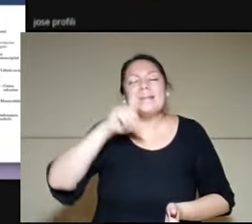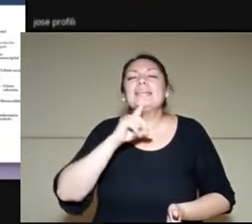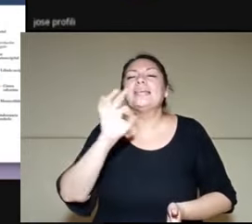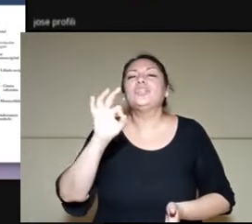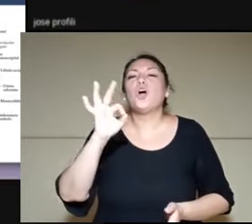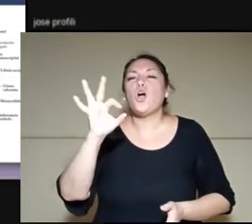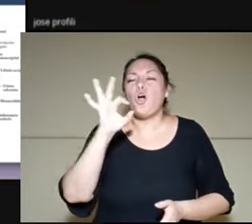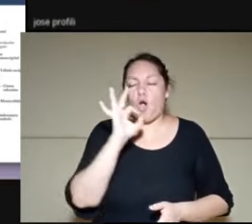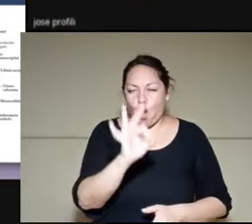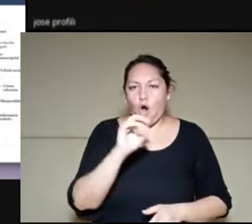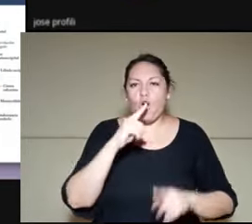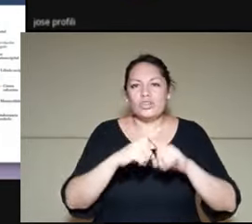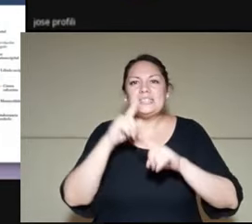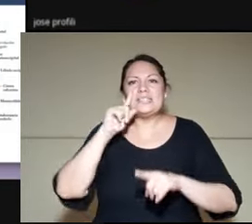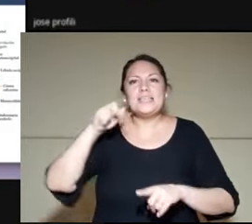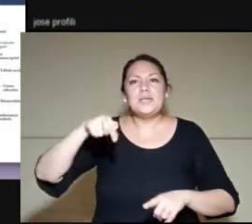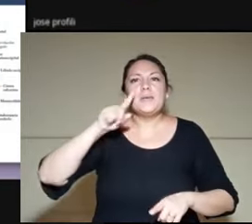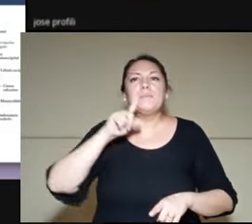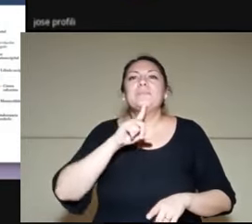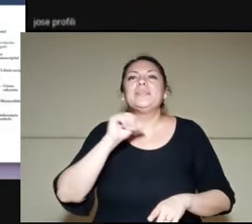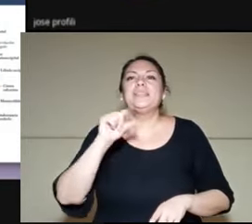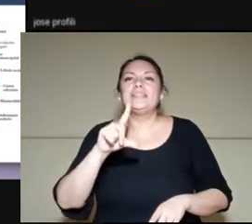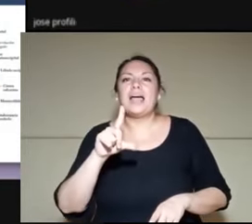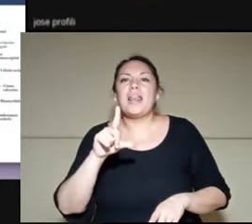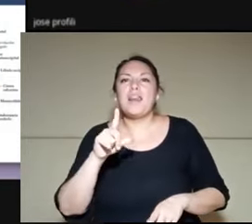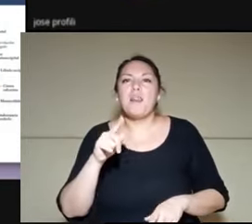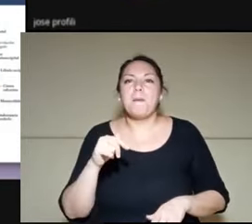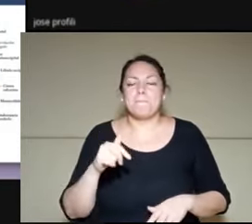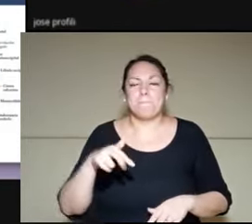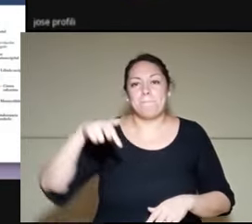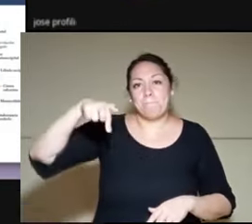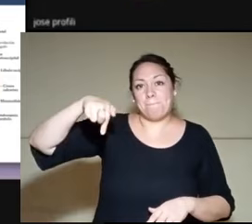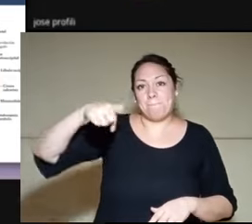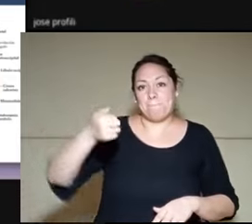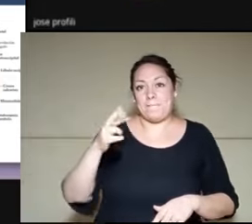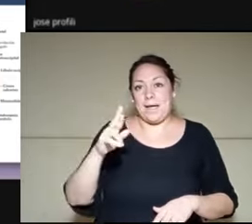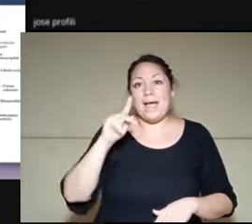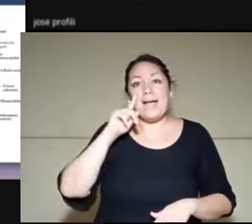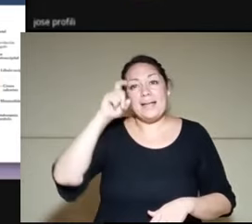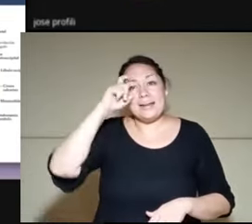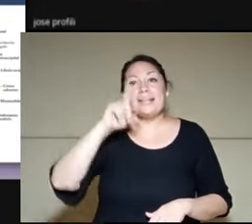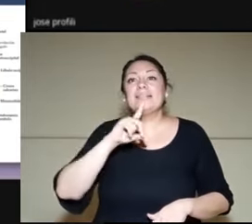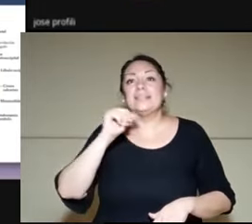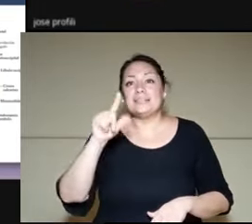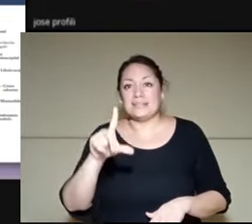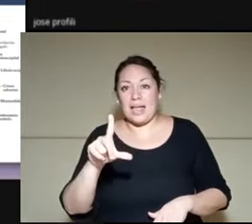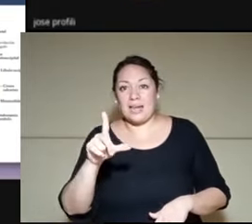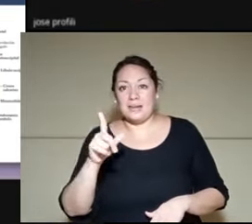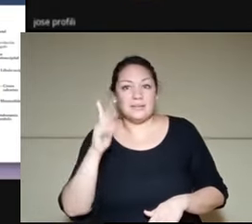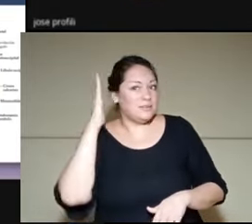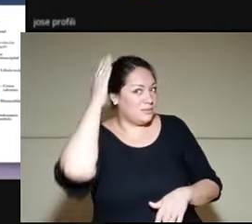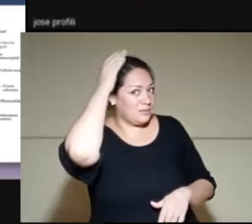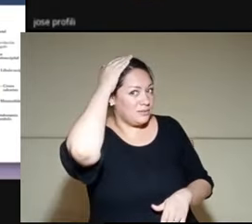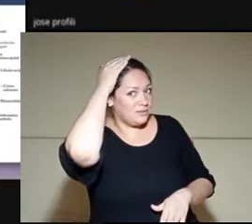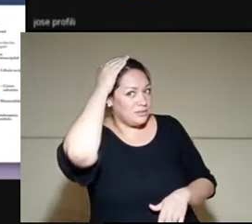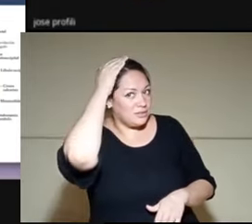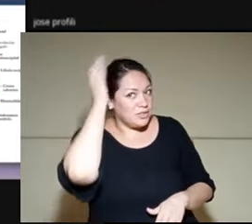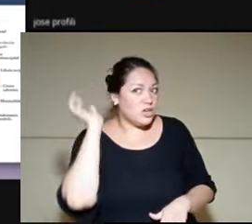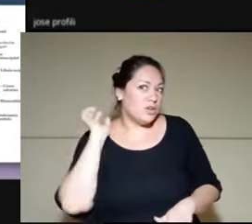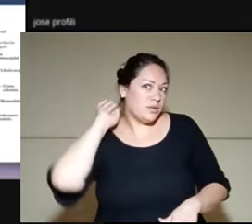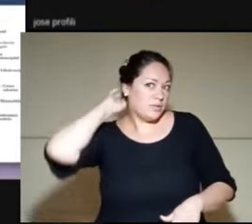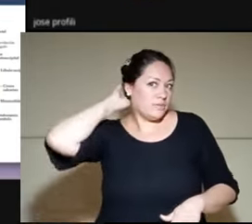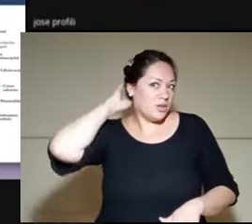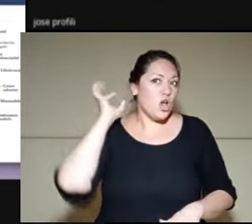van a ver bien. Que me delimita que el parietal con el occipital. ¿Lo ven? El occipital tiene una forma de cuña,